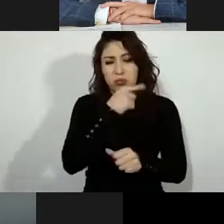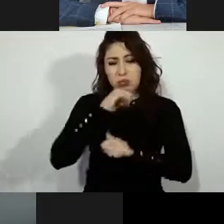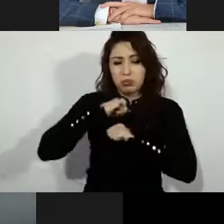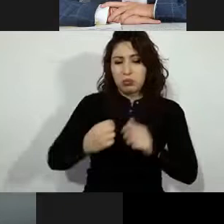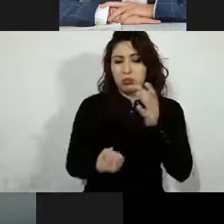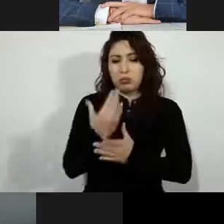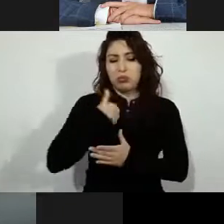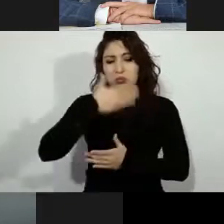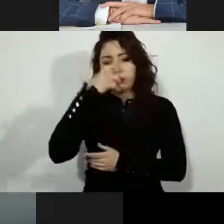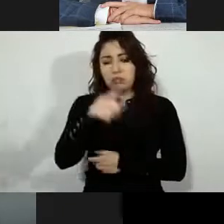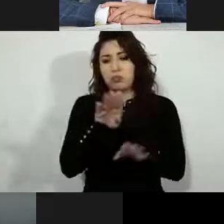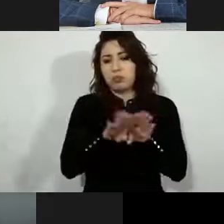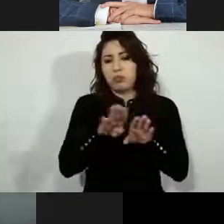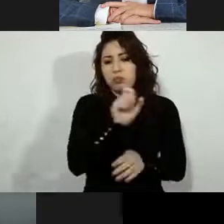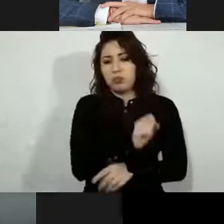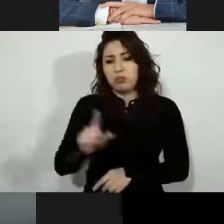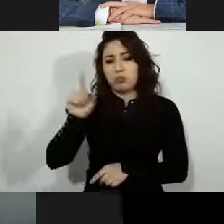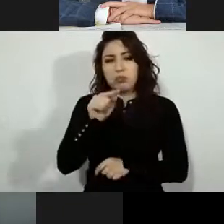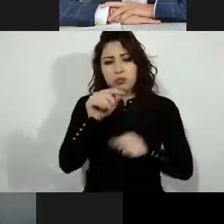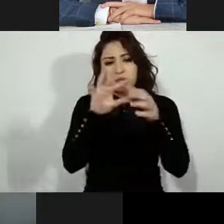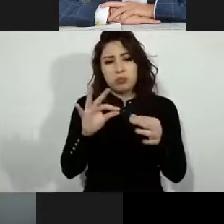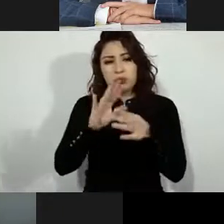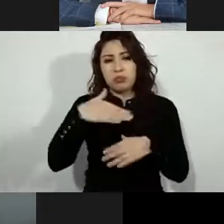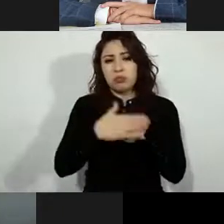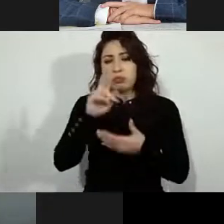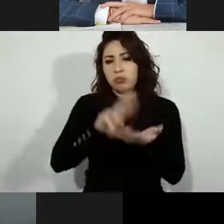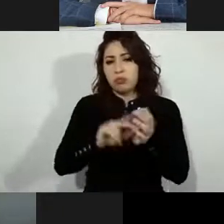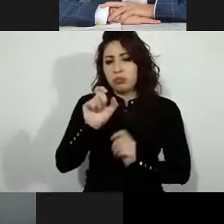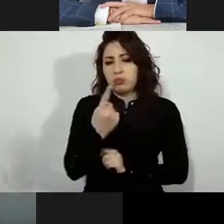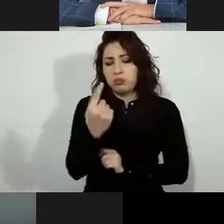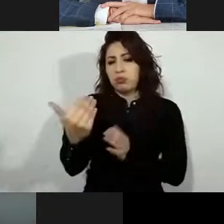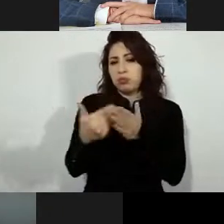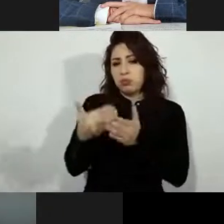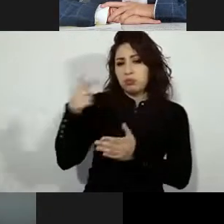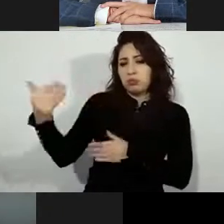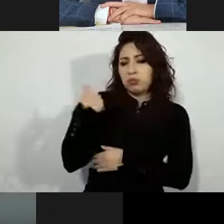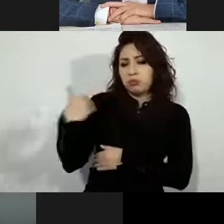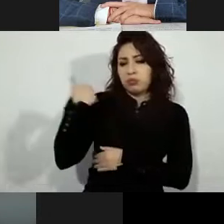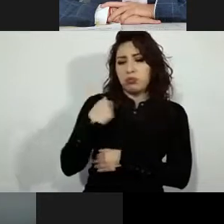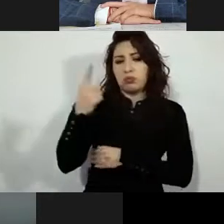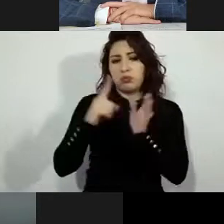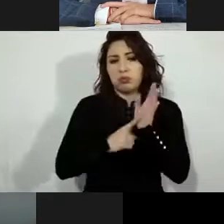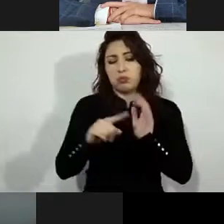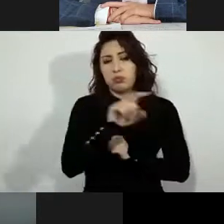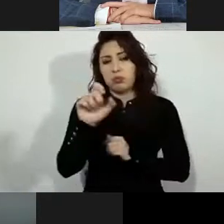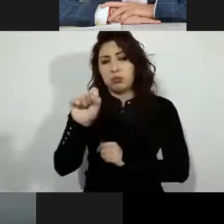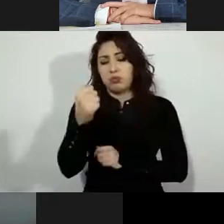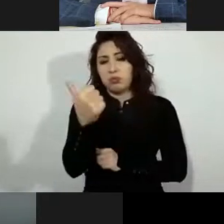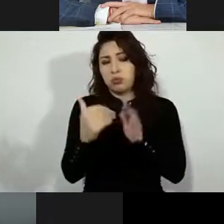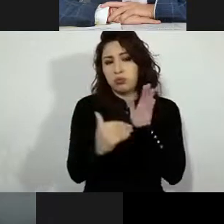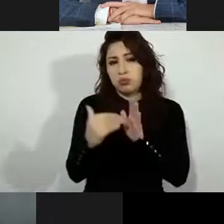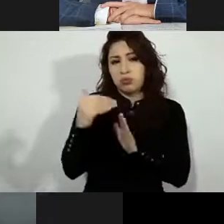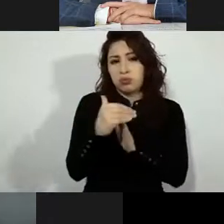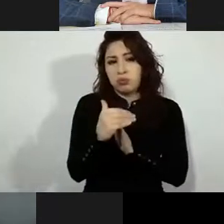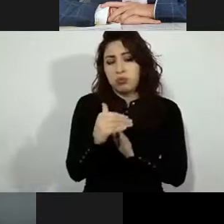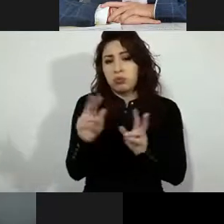hará, pues este tema de la proyección del 2021. Evidentemente nosotros traemos 1.766 millones, más una